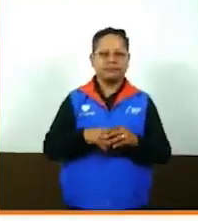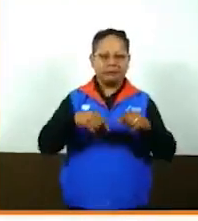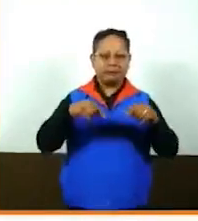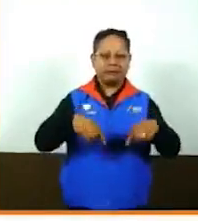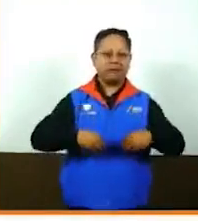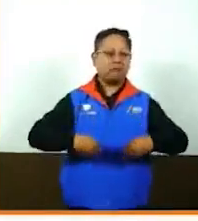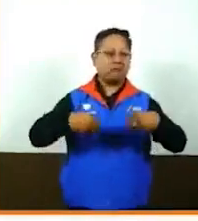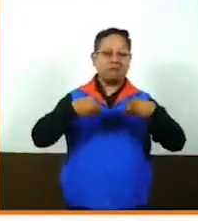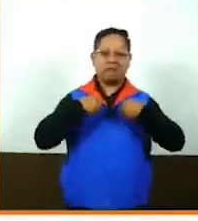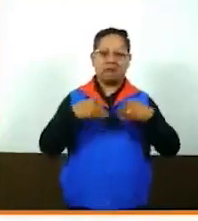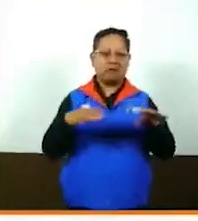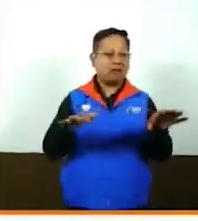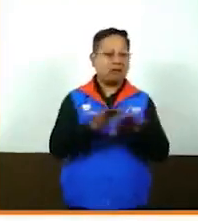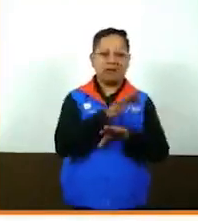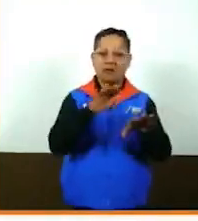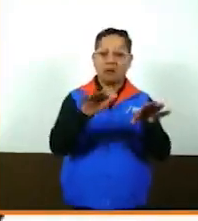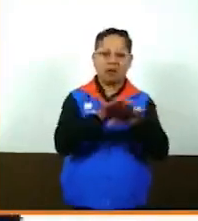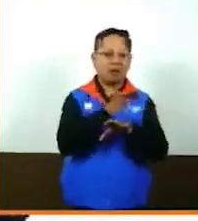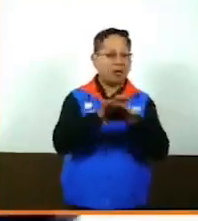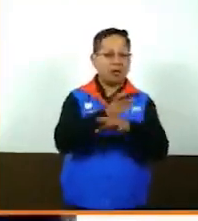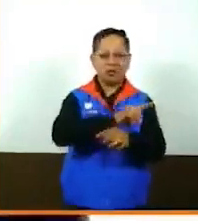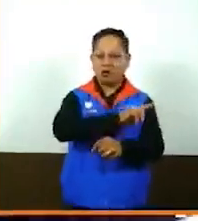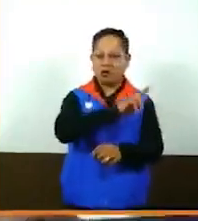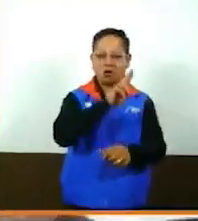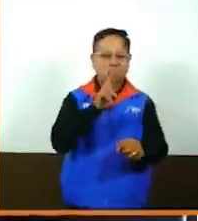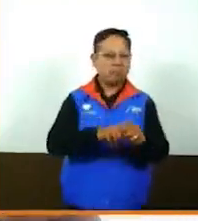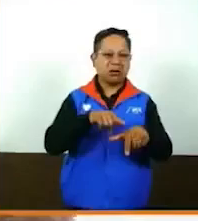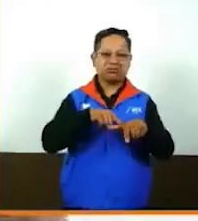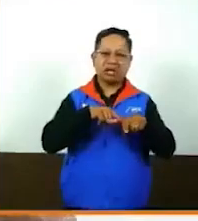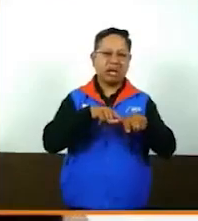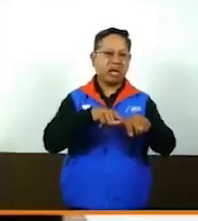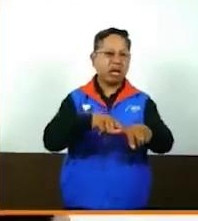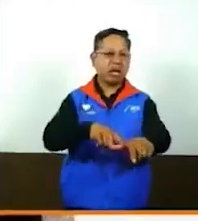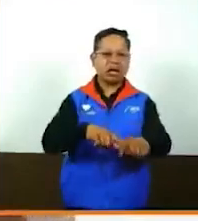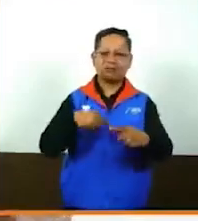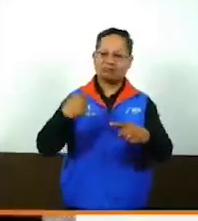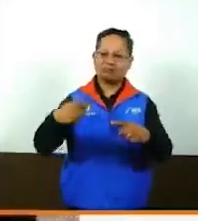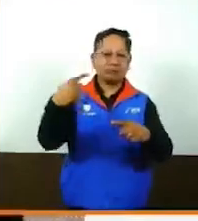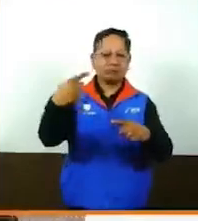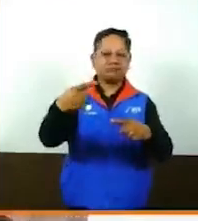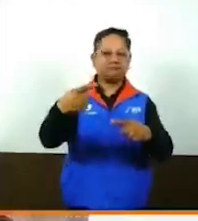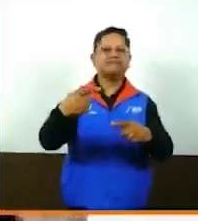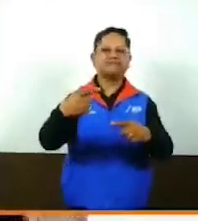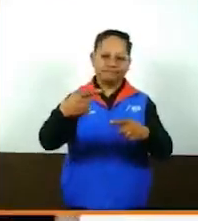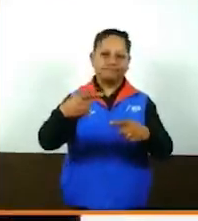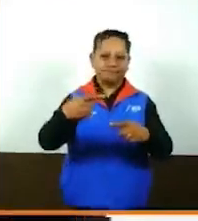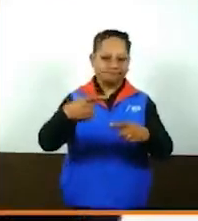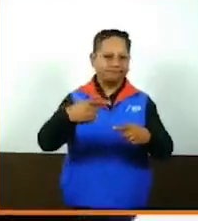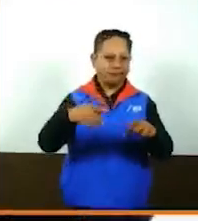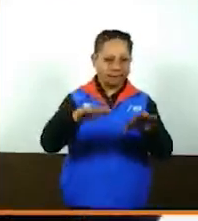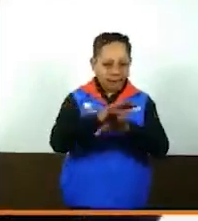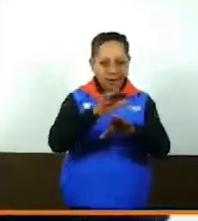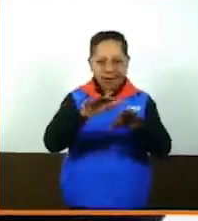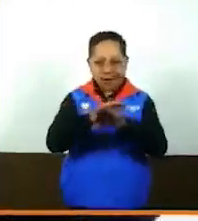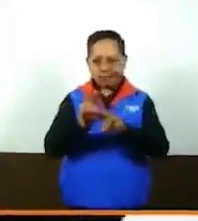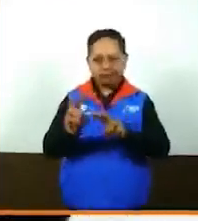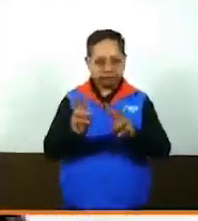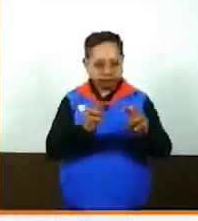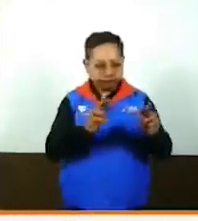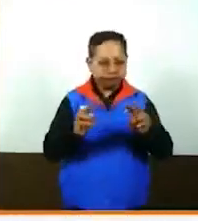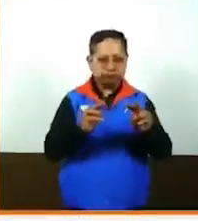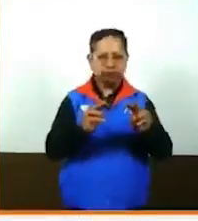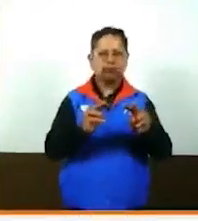en esta vida? El cambio. El cambio. Hay que estar acostumbrados y tenemos que estar constantemente